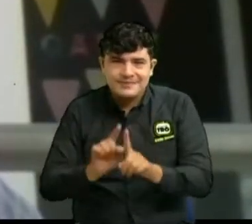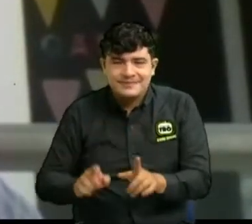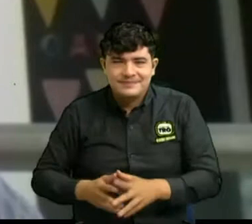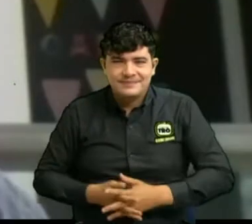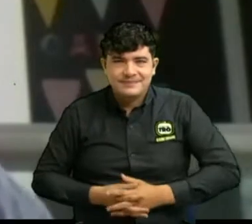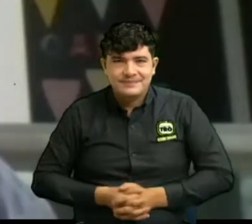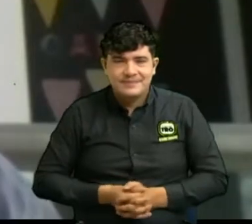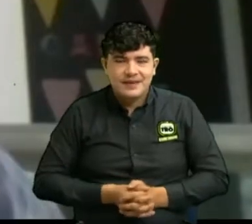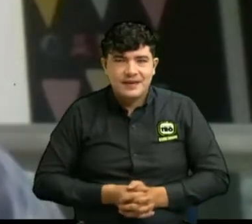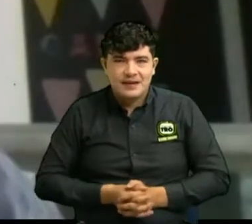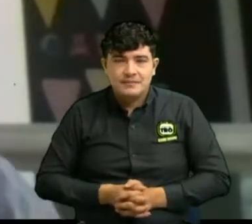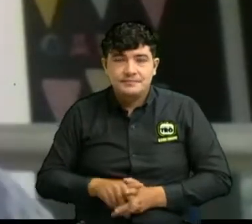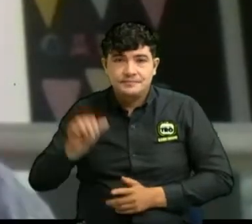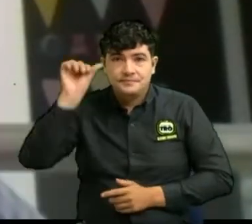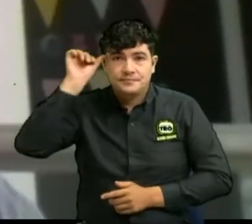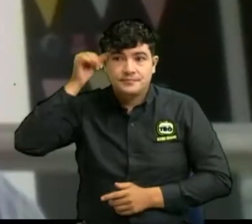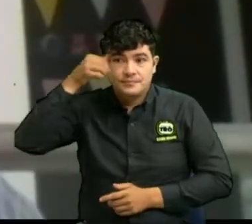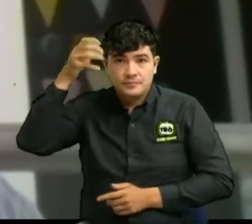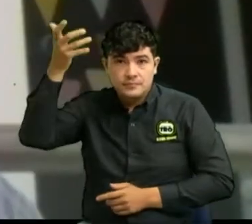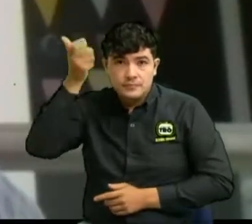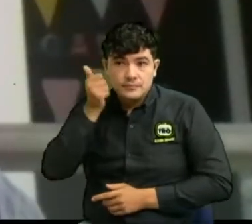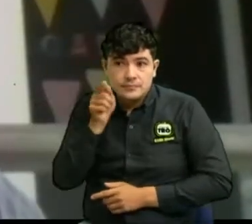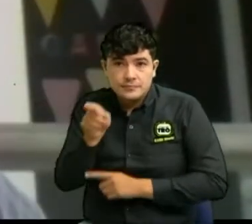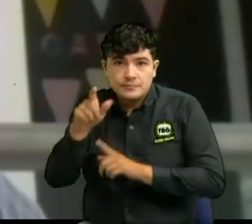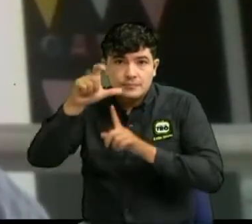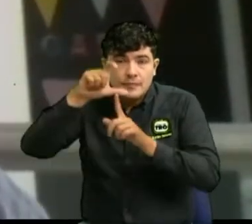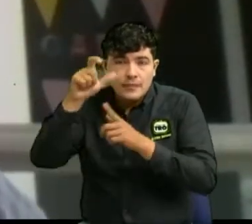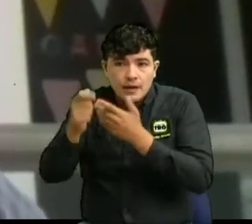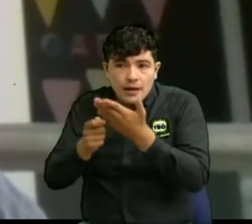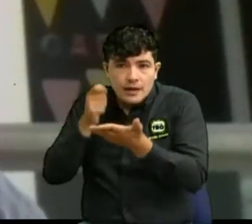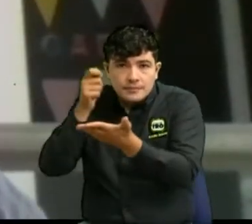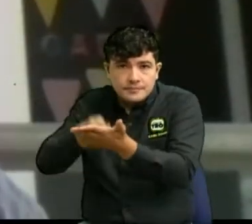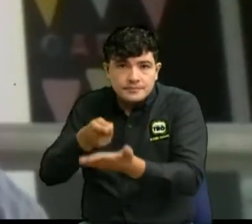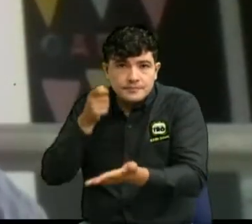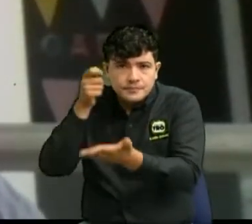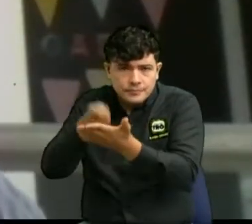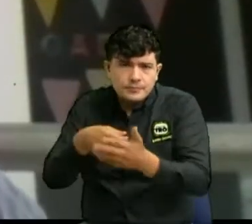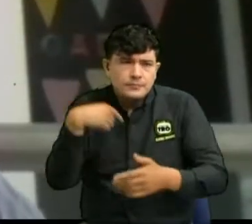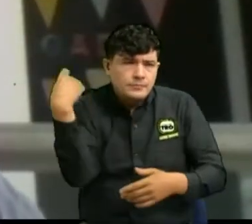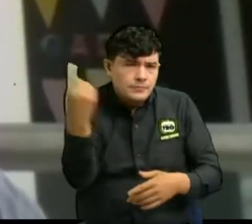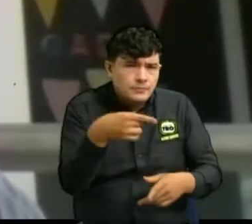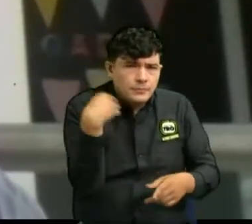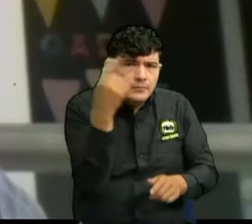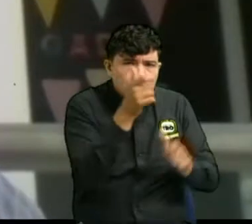porque recordemos que las pensiones de Colpensiones se pagan con